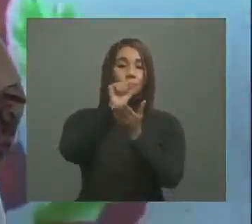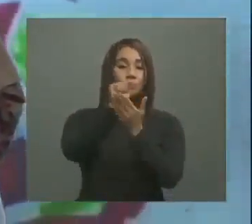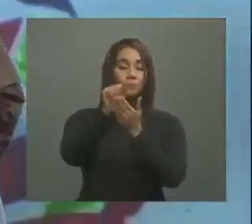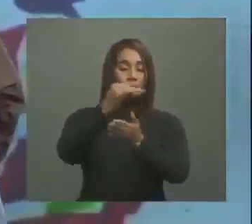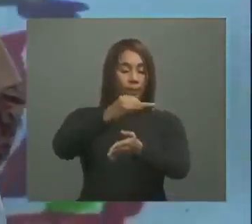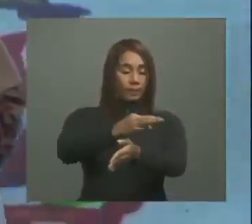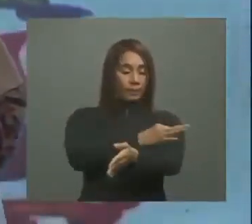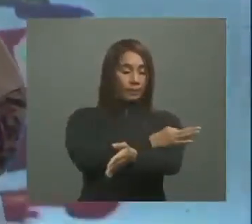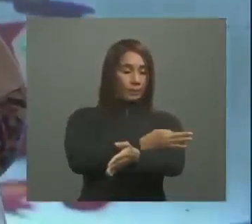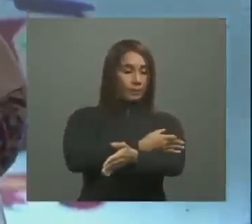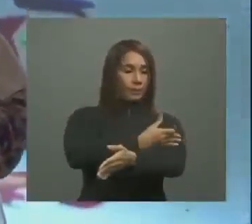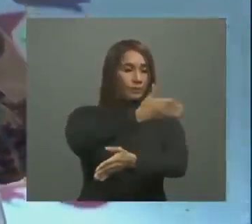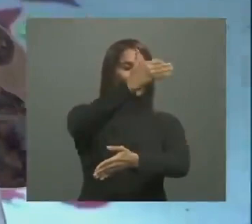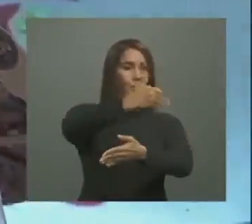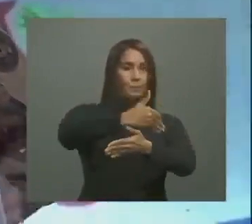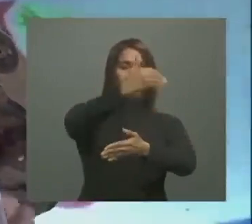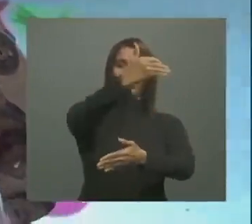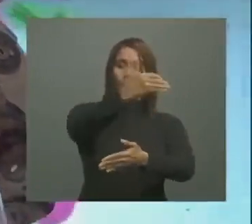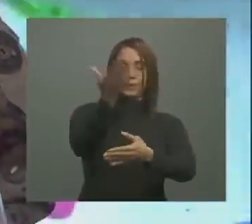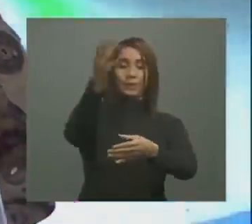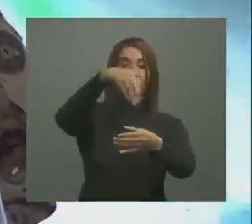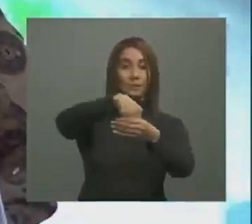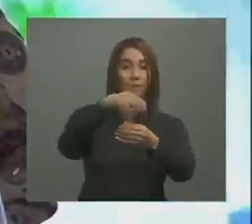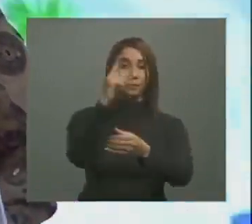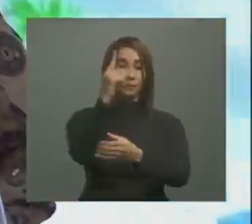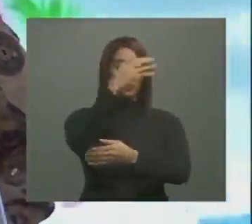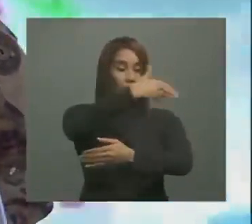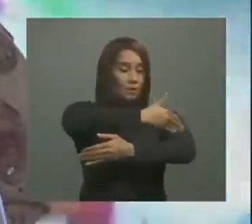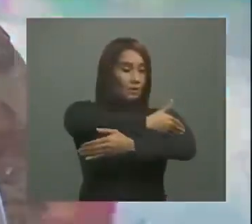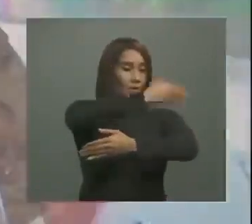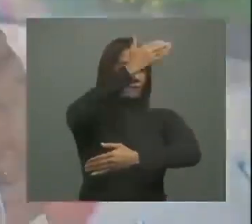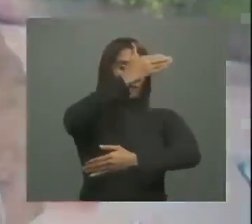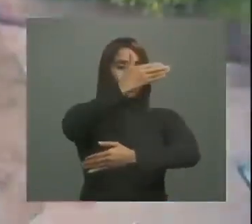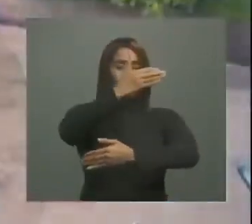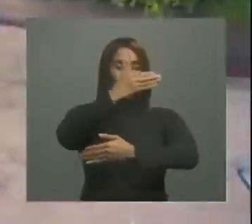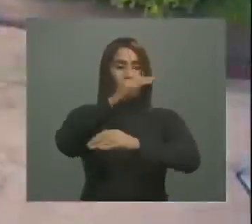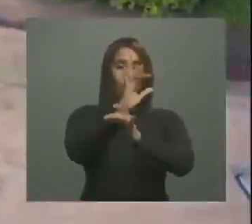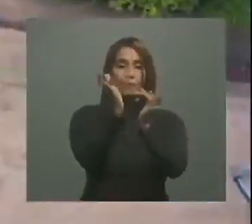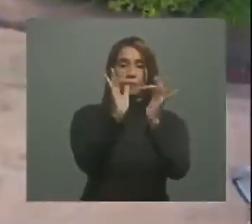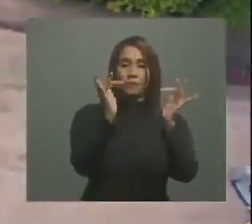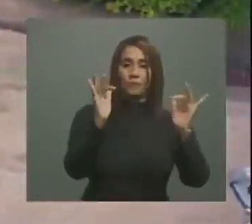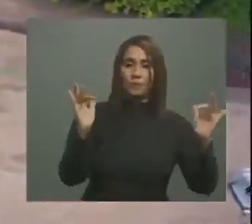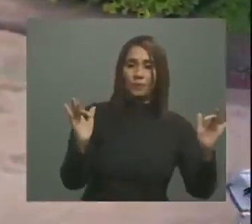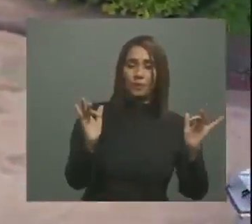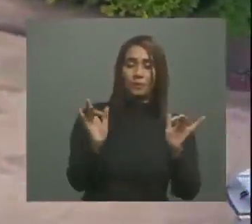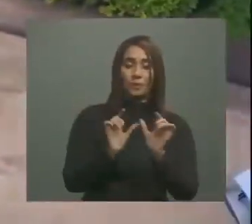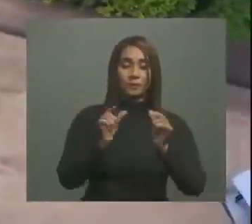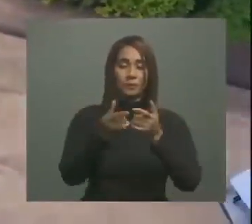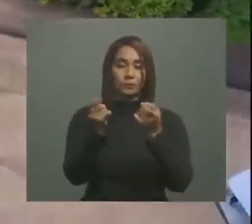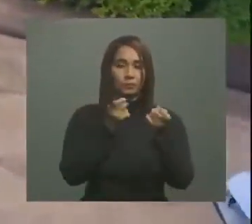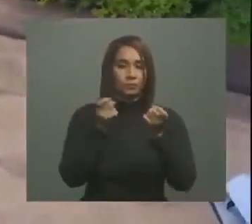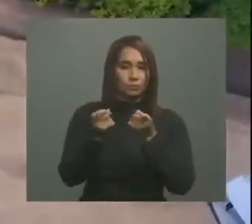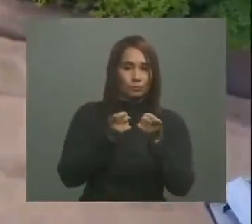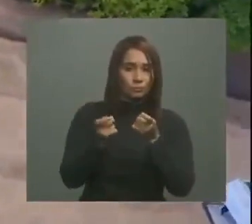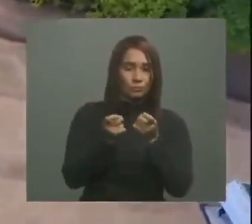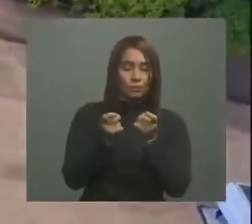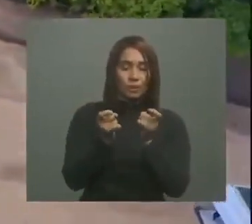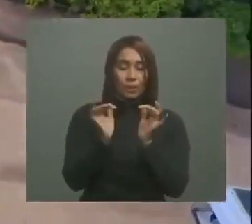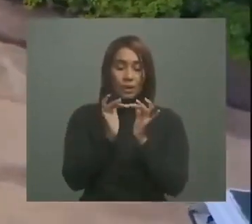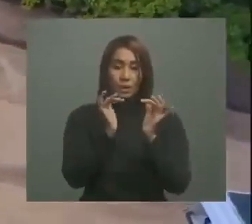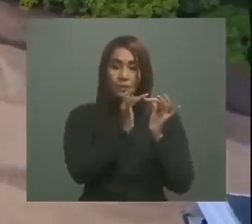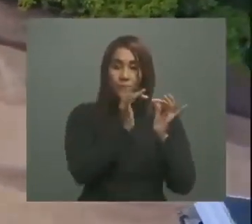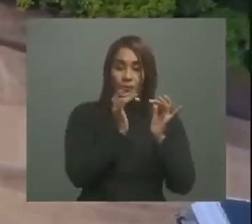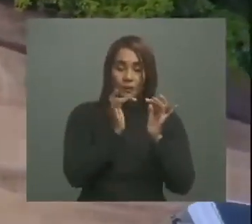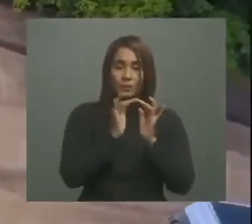el contrabando. Claro que es un gran logro. Yo creo que es un logro del presidente, aplaudo de verdad. Sí. Creo que hace